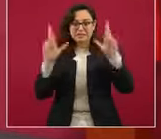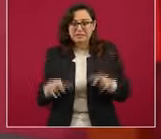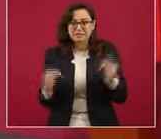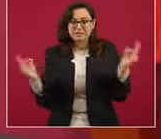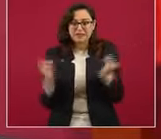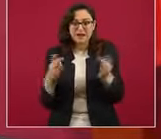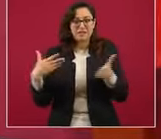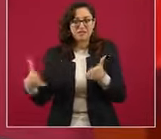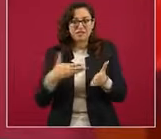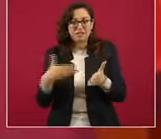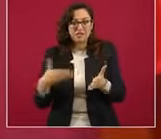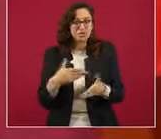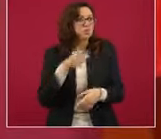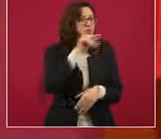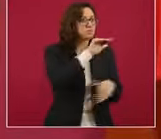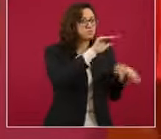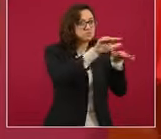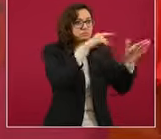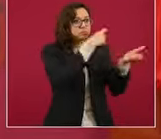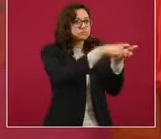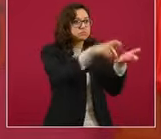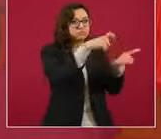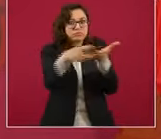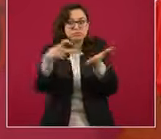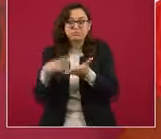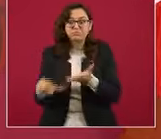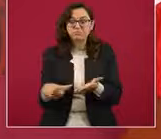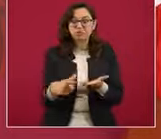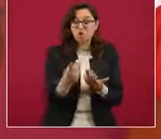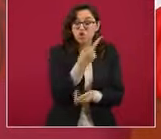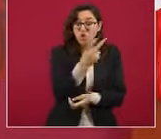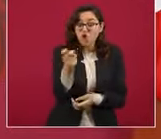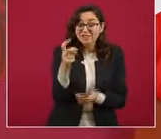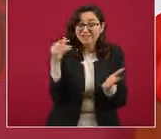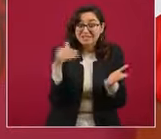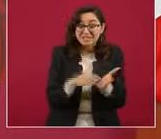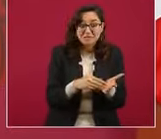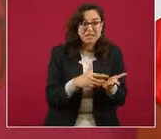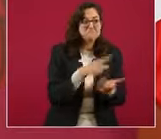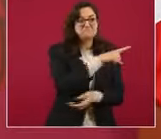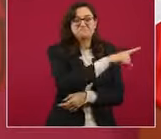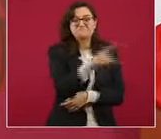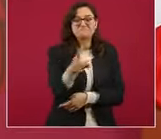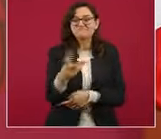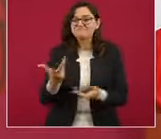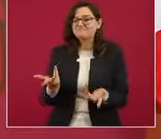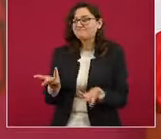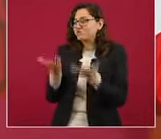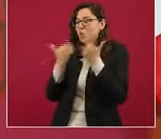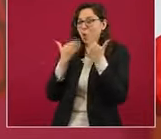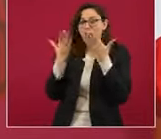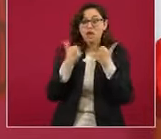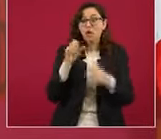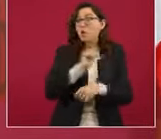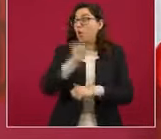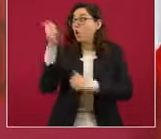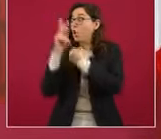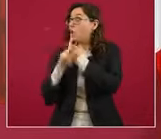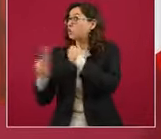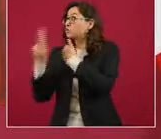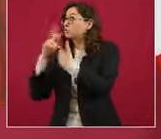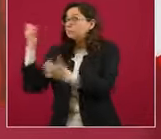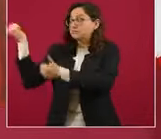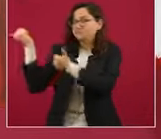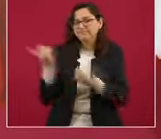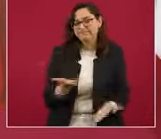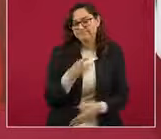electrodomésticos en las fábricas del país, y no queremos importar. Se han portado muy